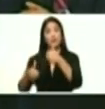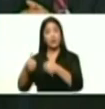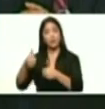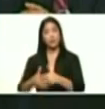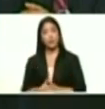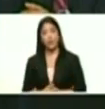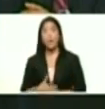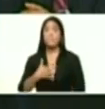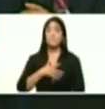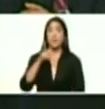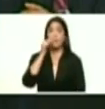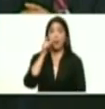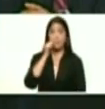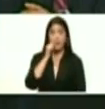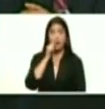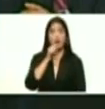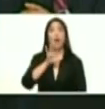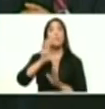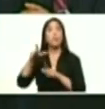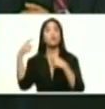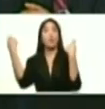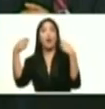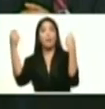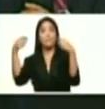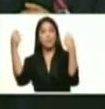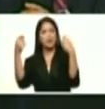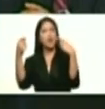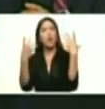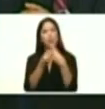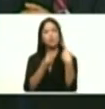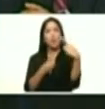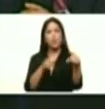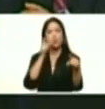Y mi papá la acompañó, frente a Gonzalo Barrios.